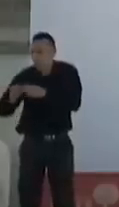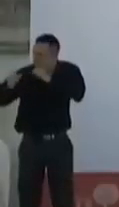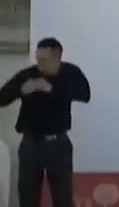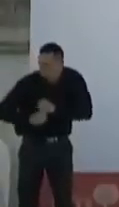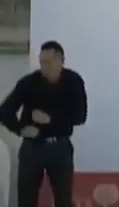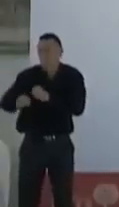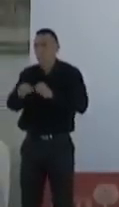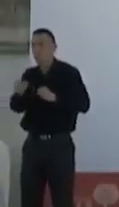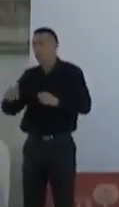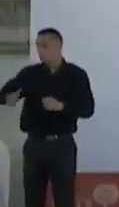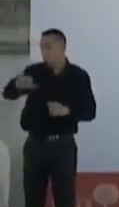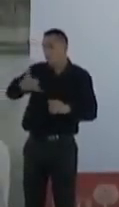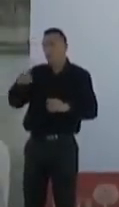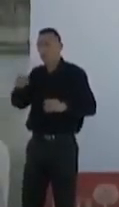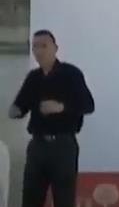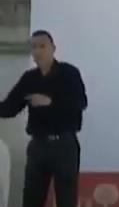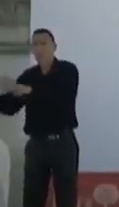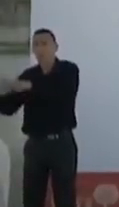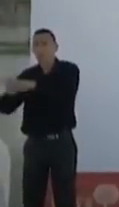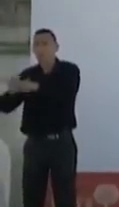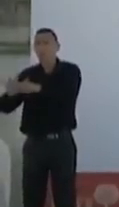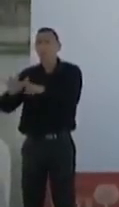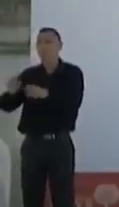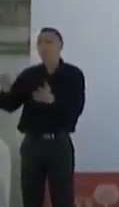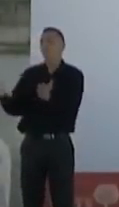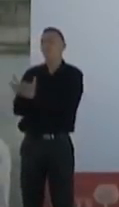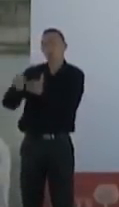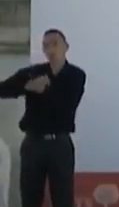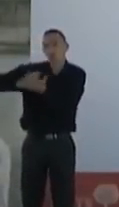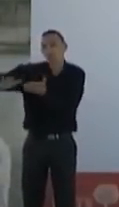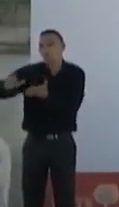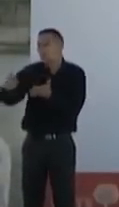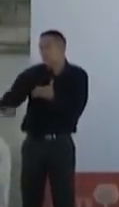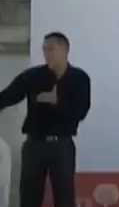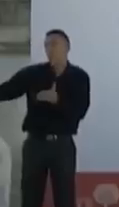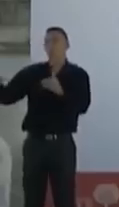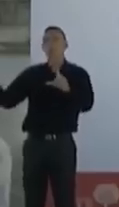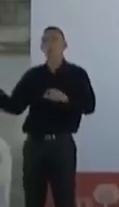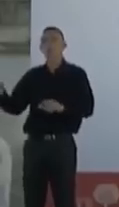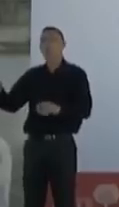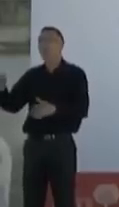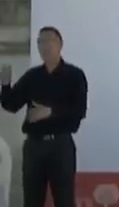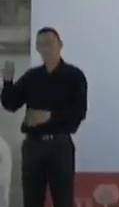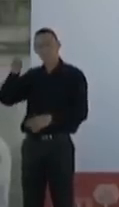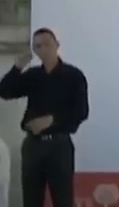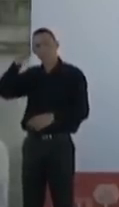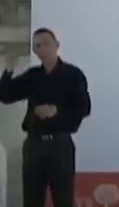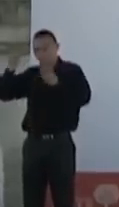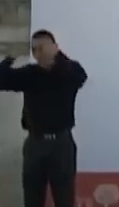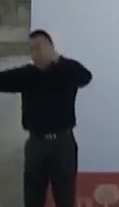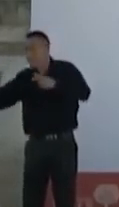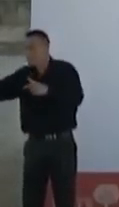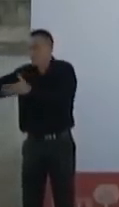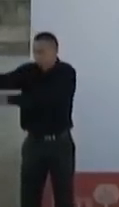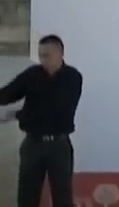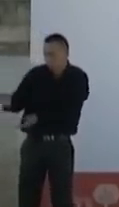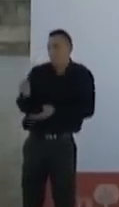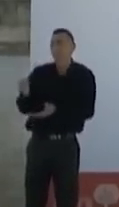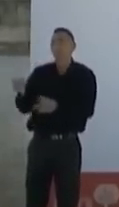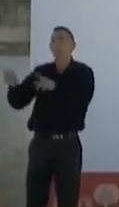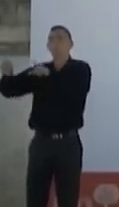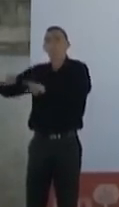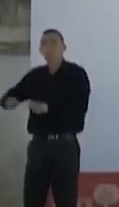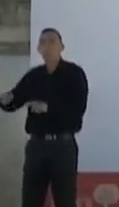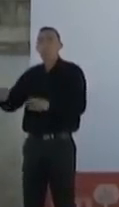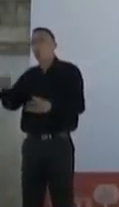Los jóvenes que apliquen a esta línea van a tener el costo de matrícula gratuito, con aportes del Estado, y apoyo a la manutención